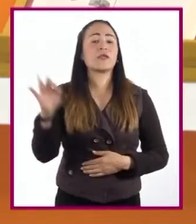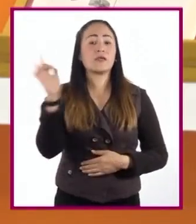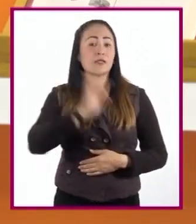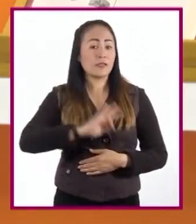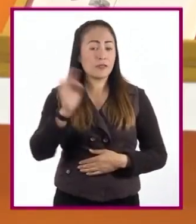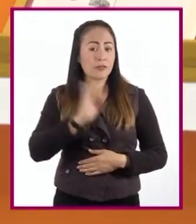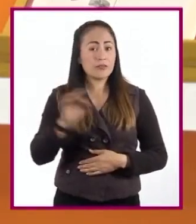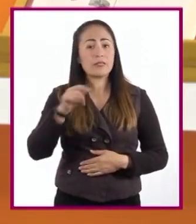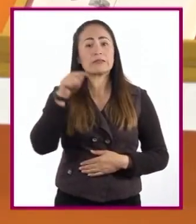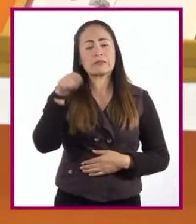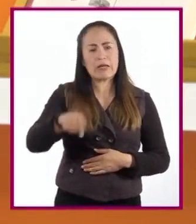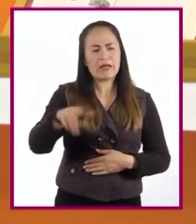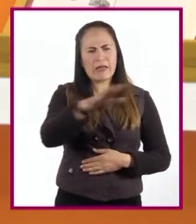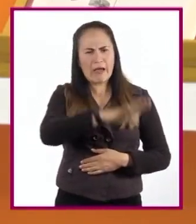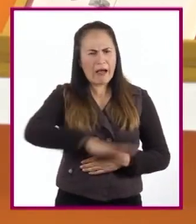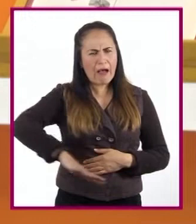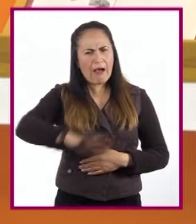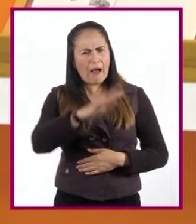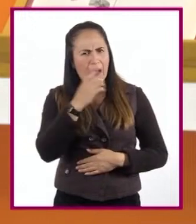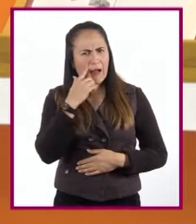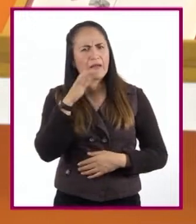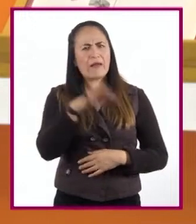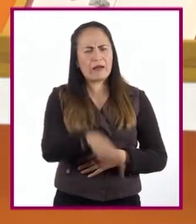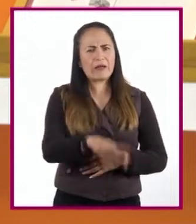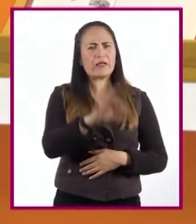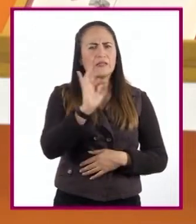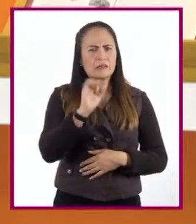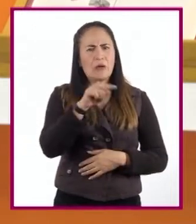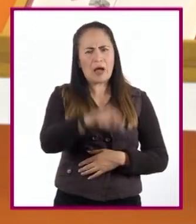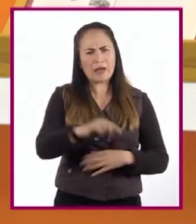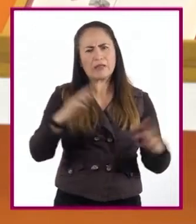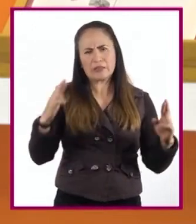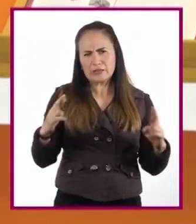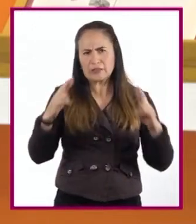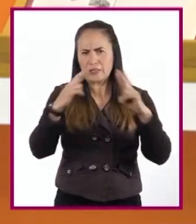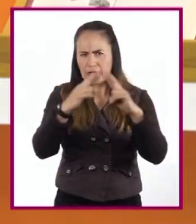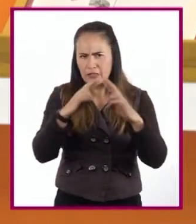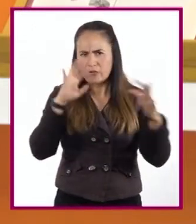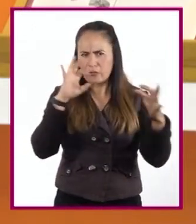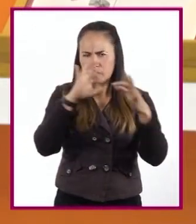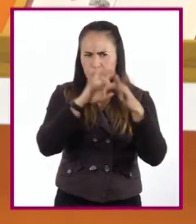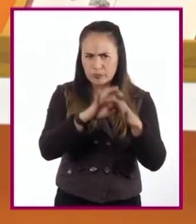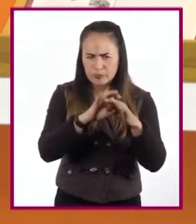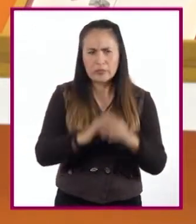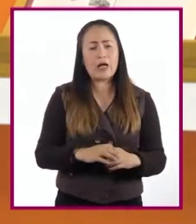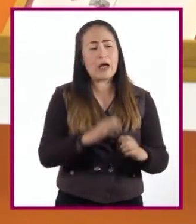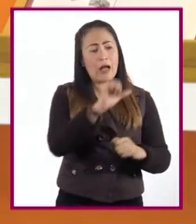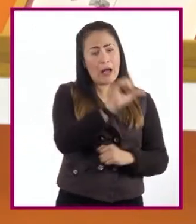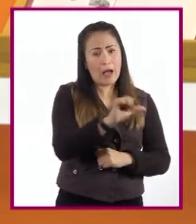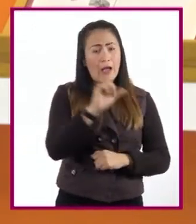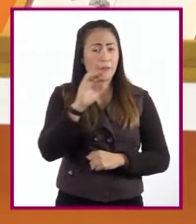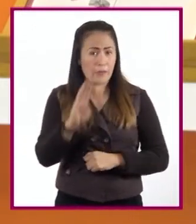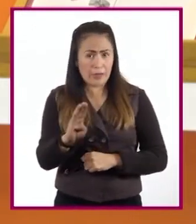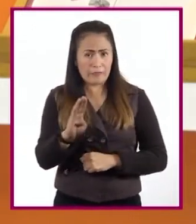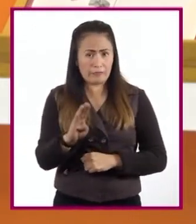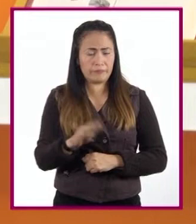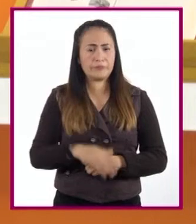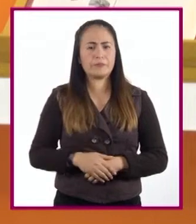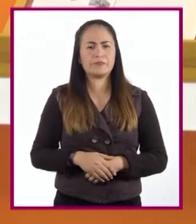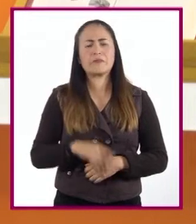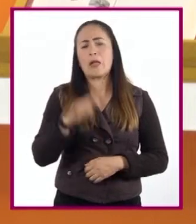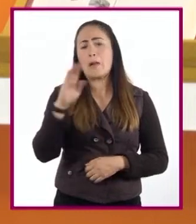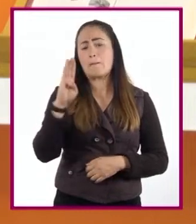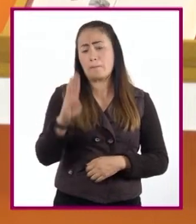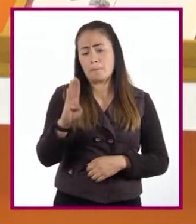se eligiera la zona que funcionaría como área ceremonial, en tanto Cuicuilco A como en B. En esta última